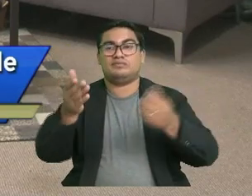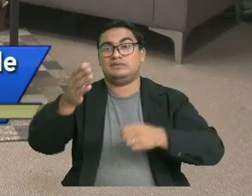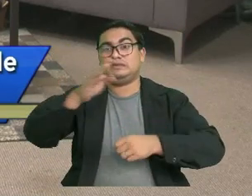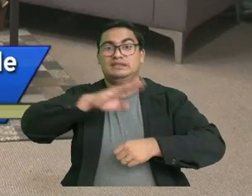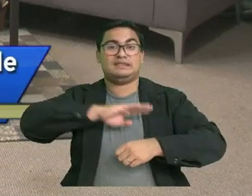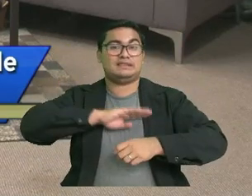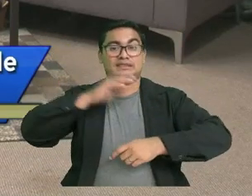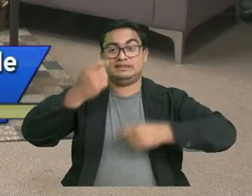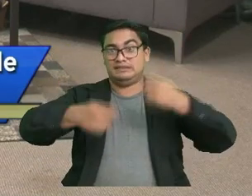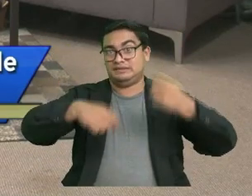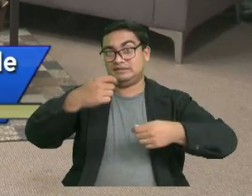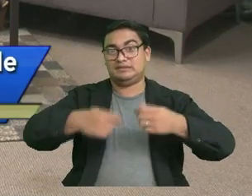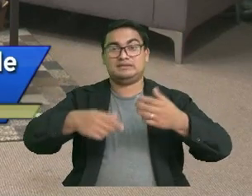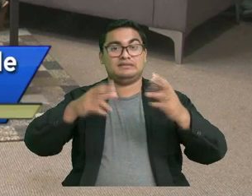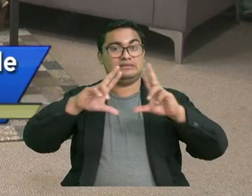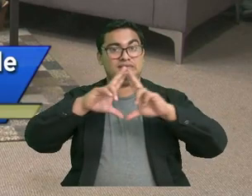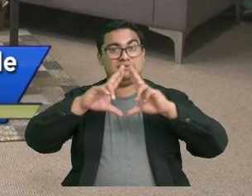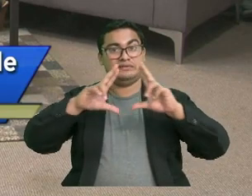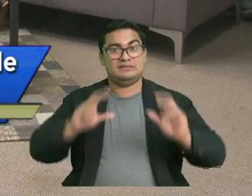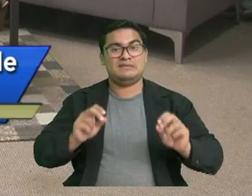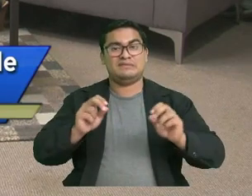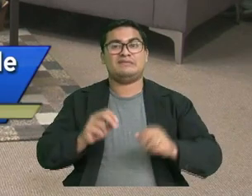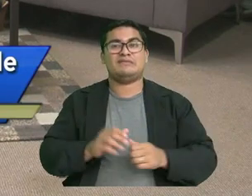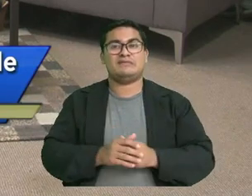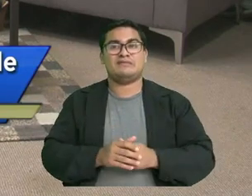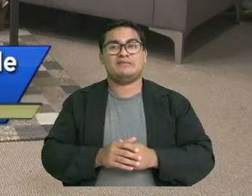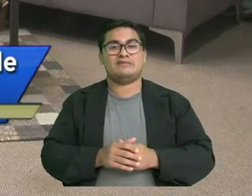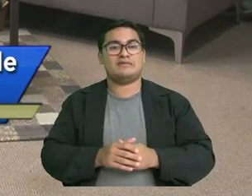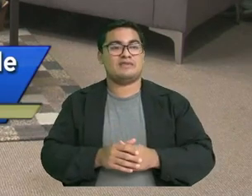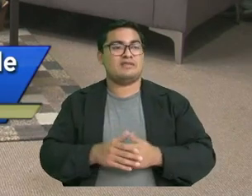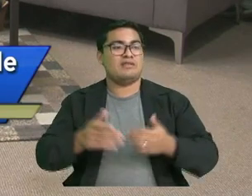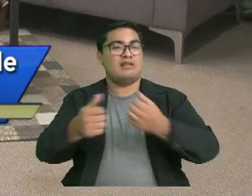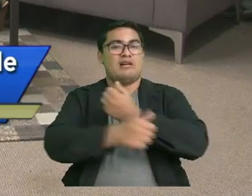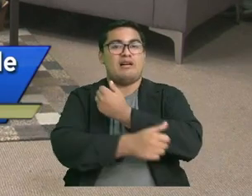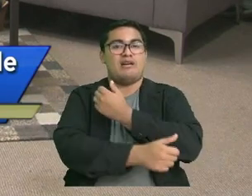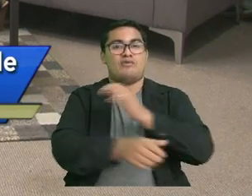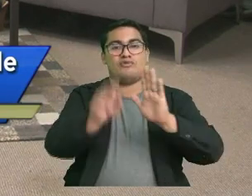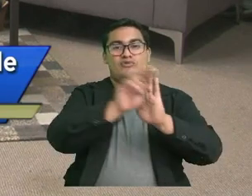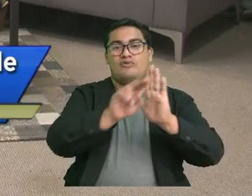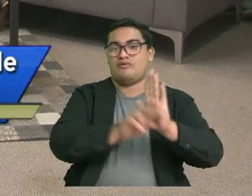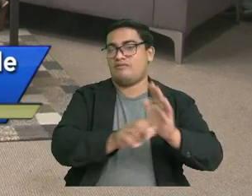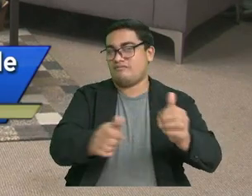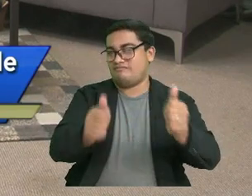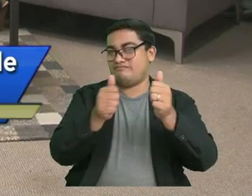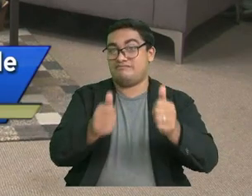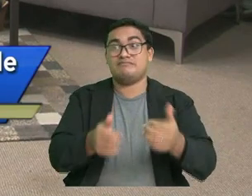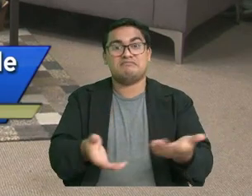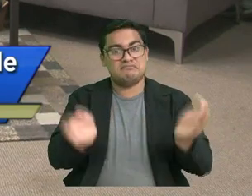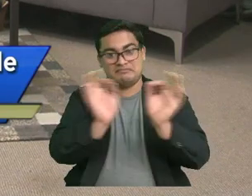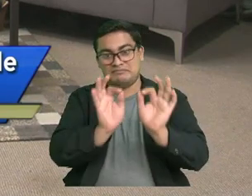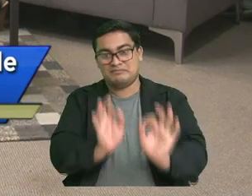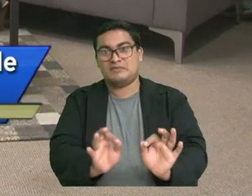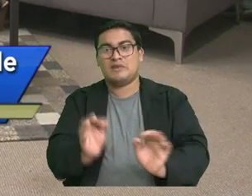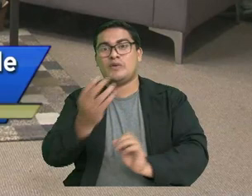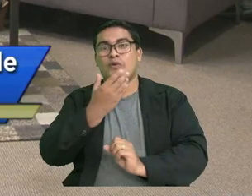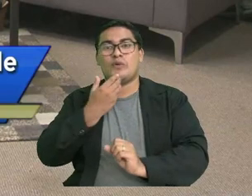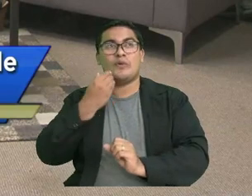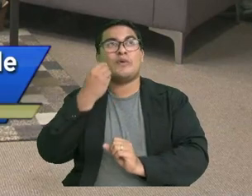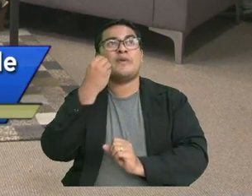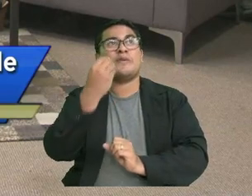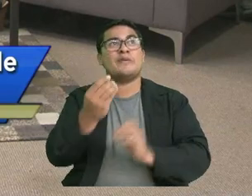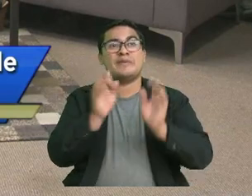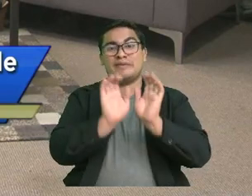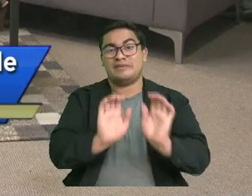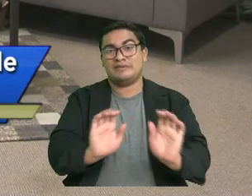con este mes de la patria, esa excelencia académica que hoy la saludamos. Son los jóvenes, son